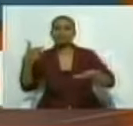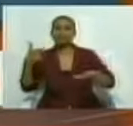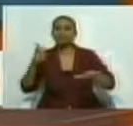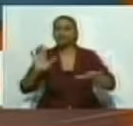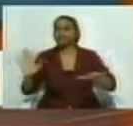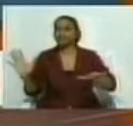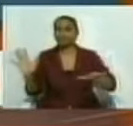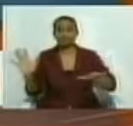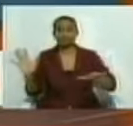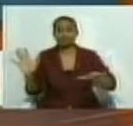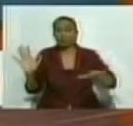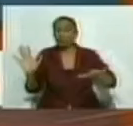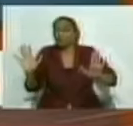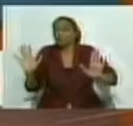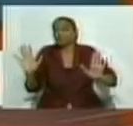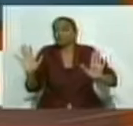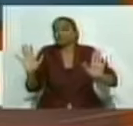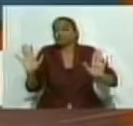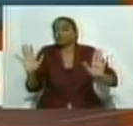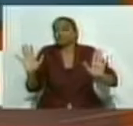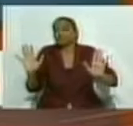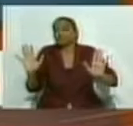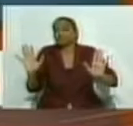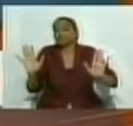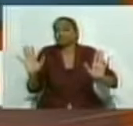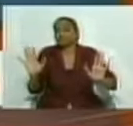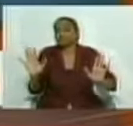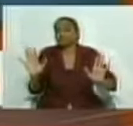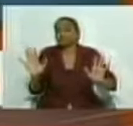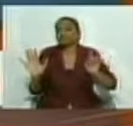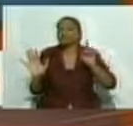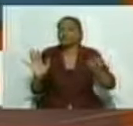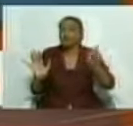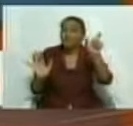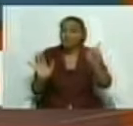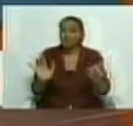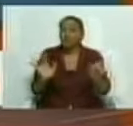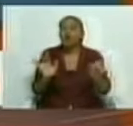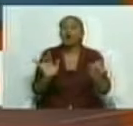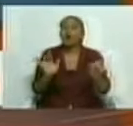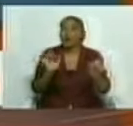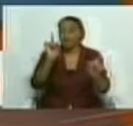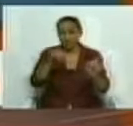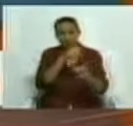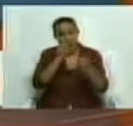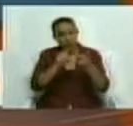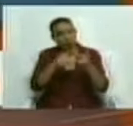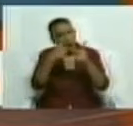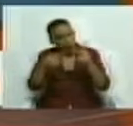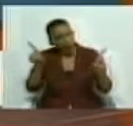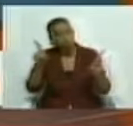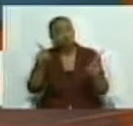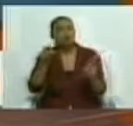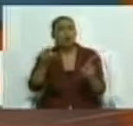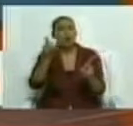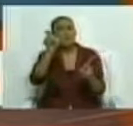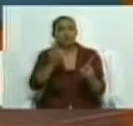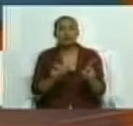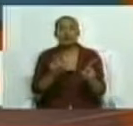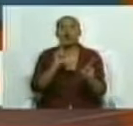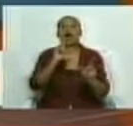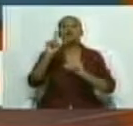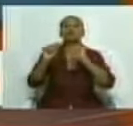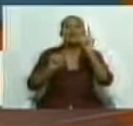otro Bueno el twittero que duró años detenido por colocar en su cuenta en aquel momento